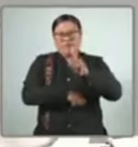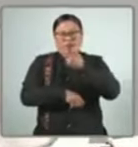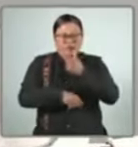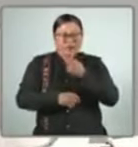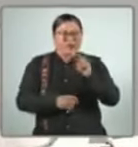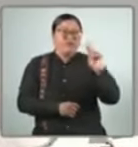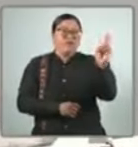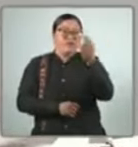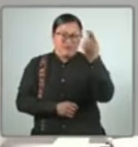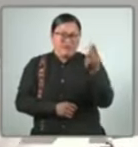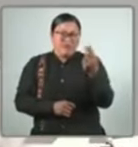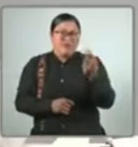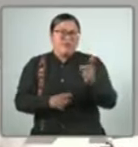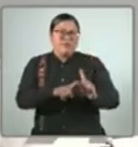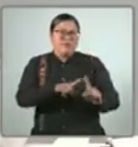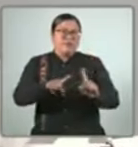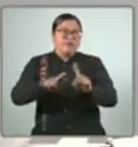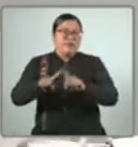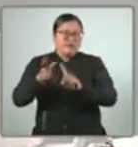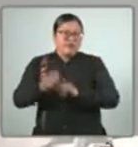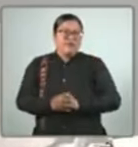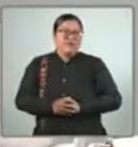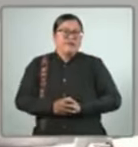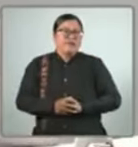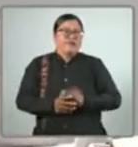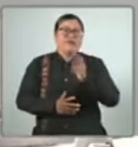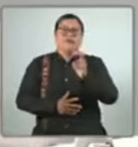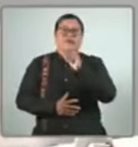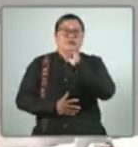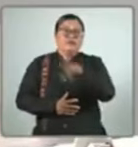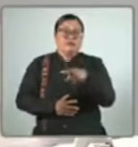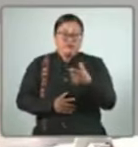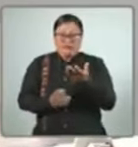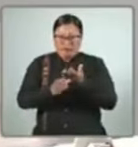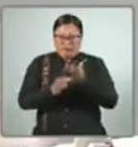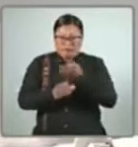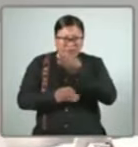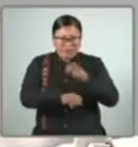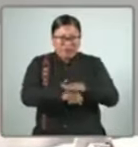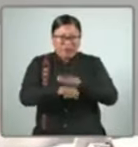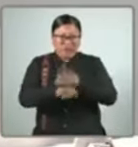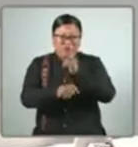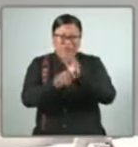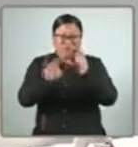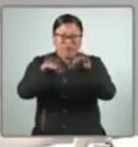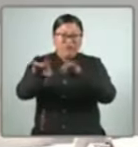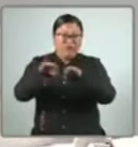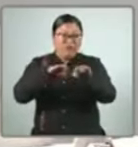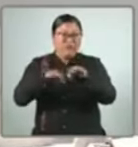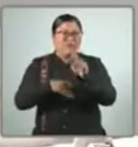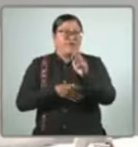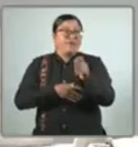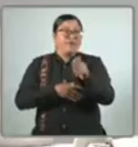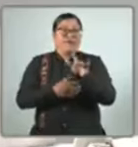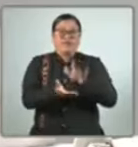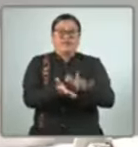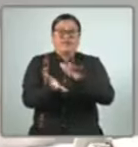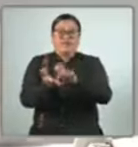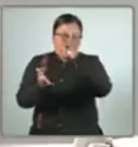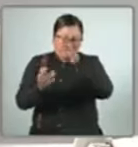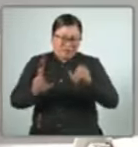los subsistemas de educación superior. Pero lo digo en este momento, Mi Primera Chamba está apoyando a